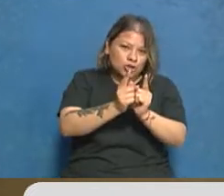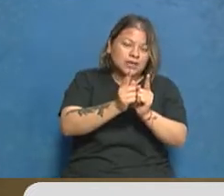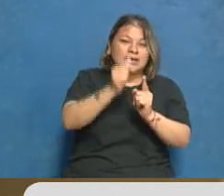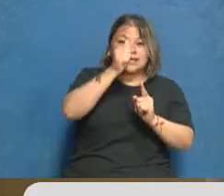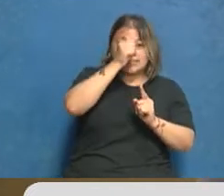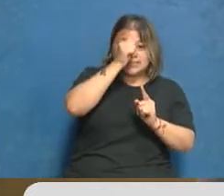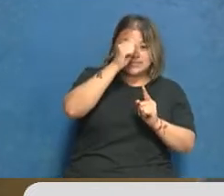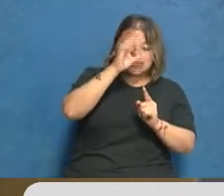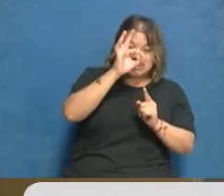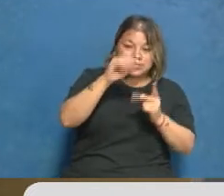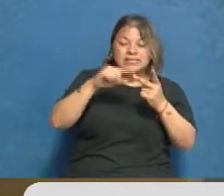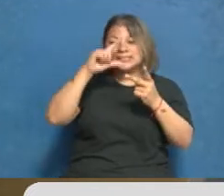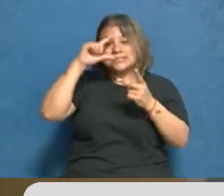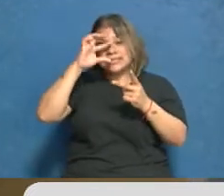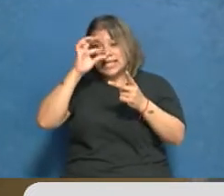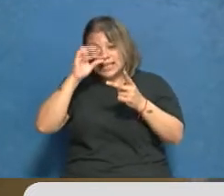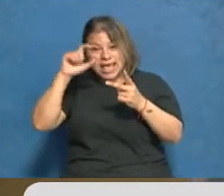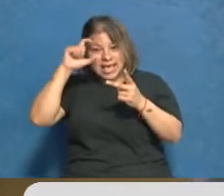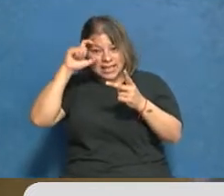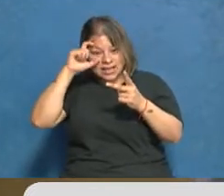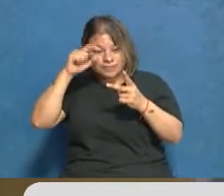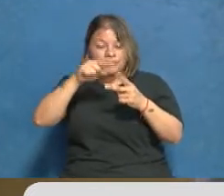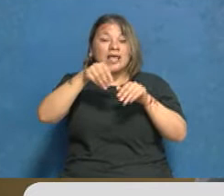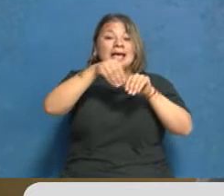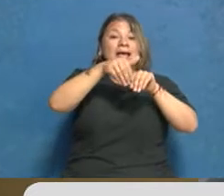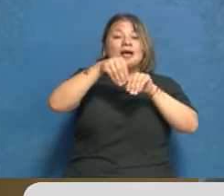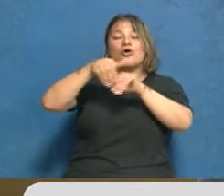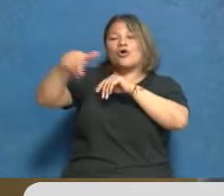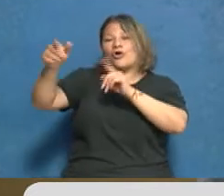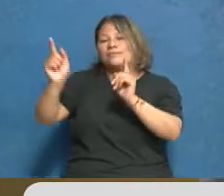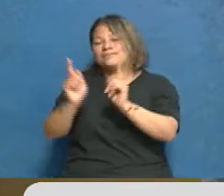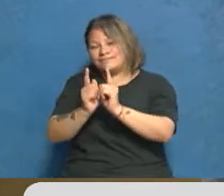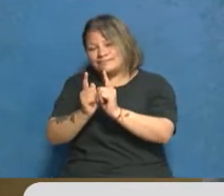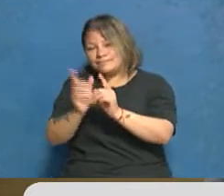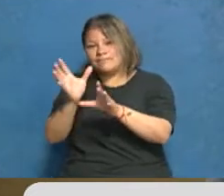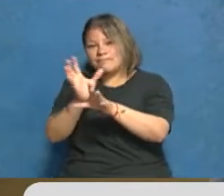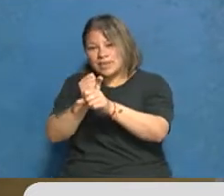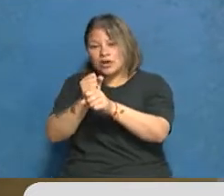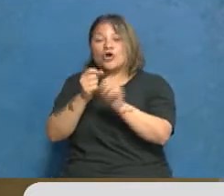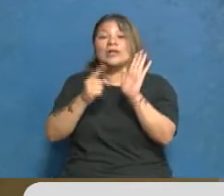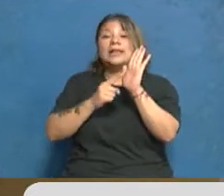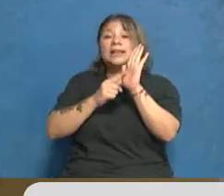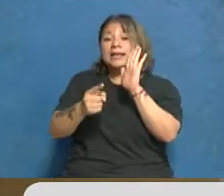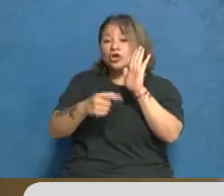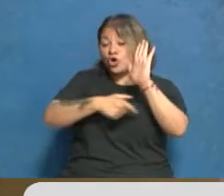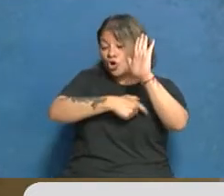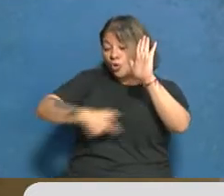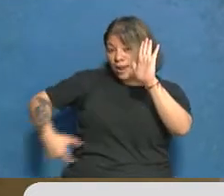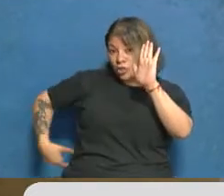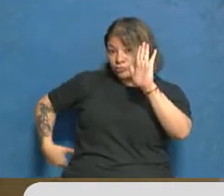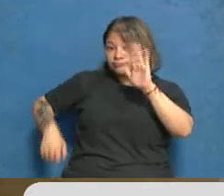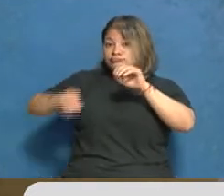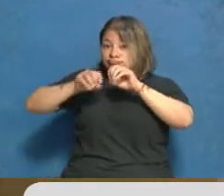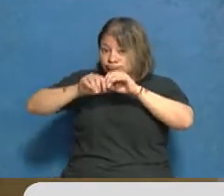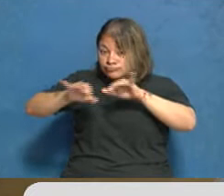partir de enero. En el caso de la media distancia, ahora la Secretaría de Servicios Públicos, con el decreto que ha sacado el gobernador, tiene que elaborar